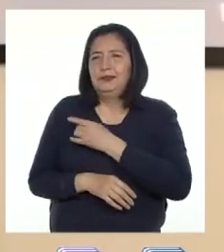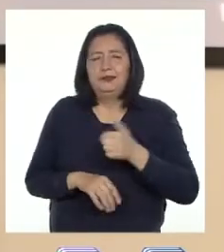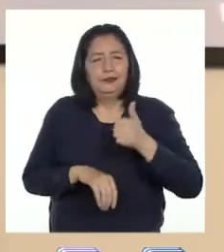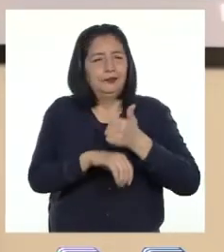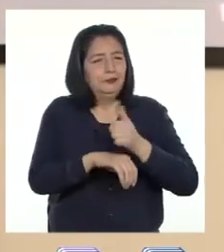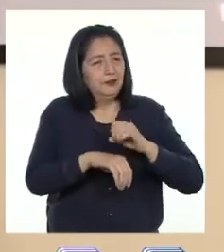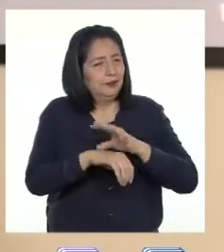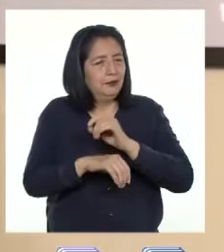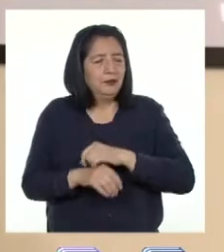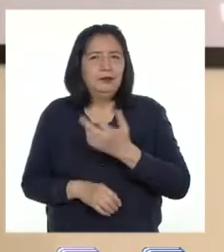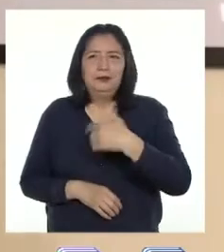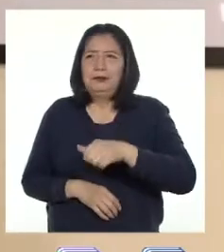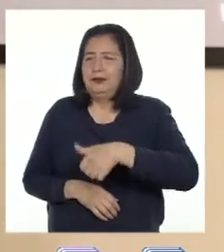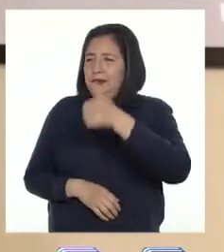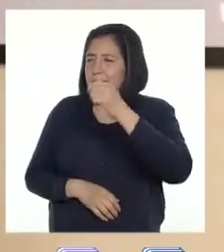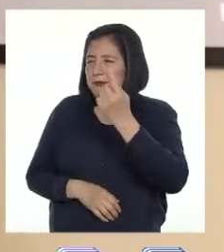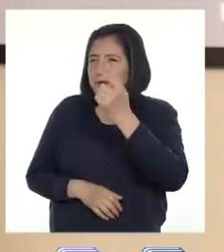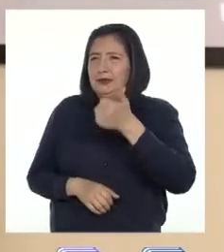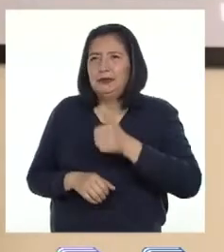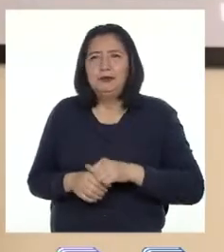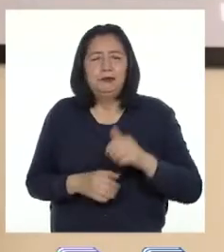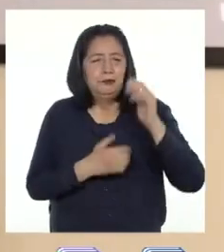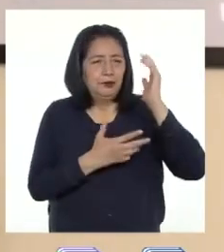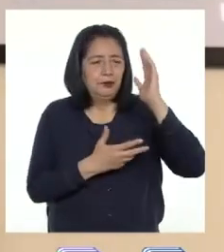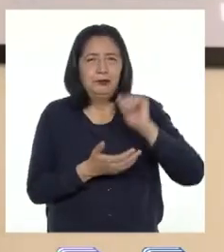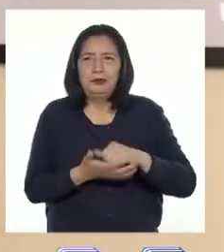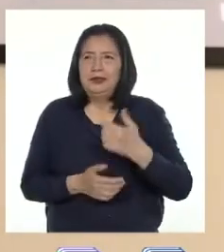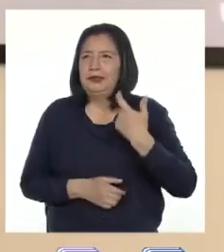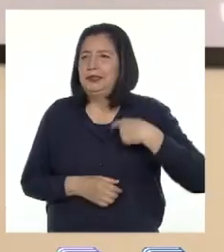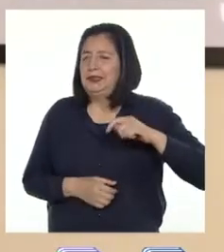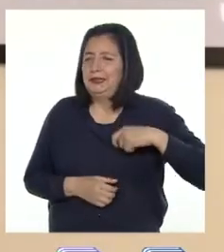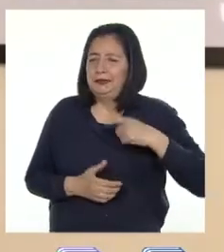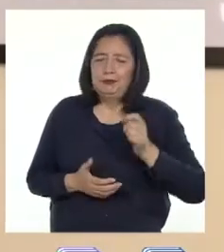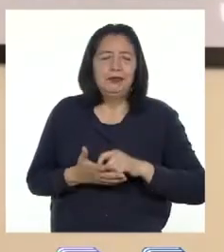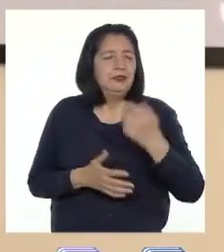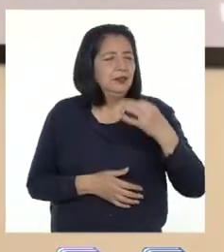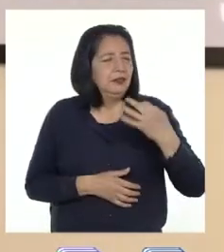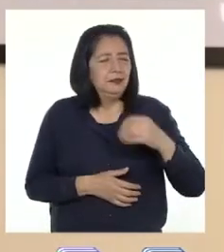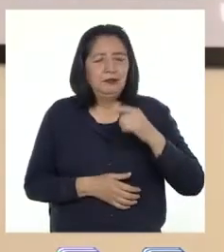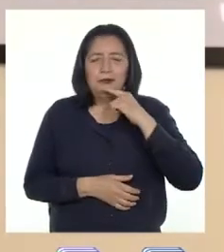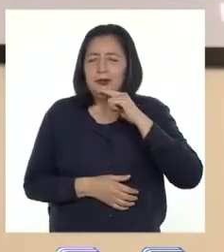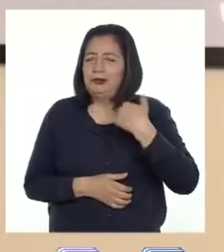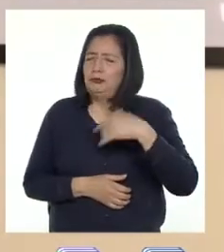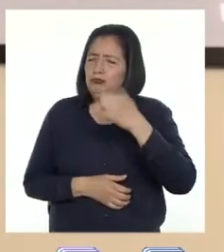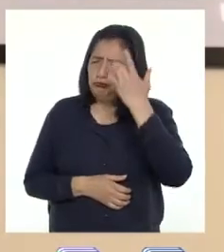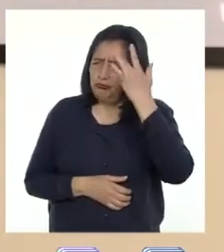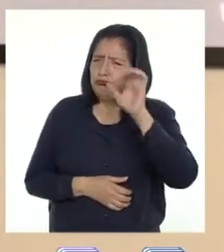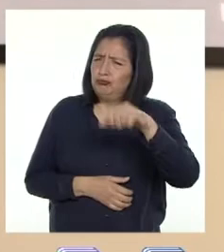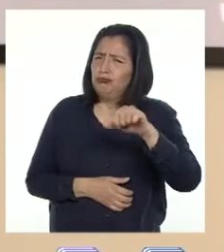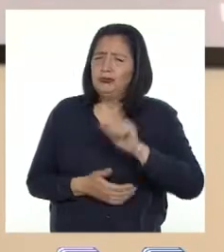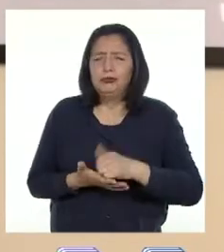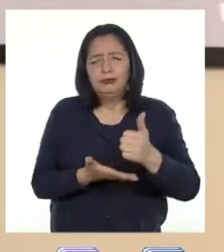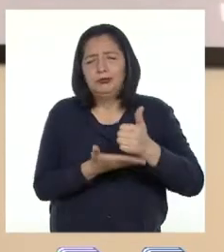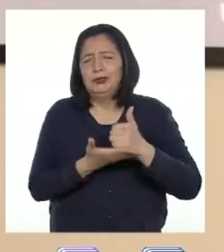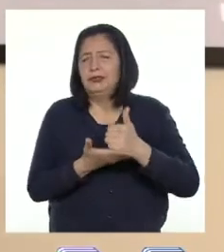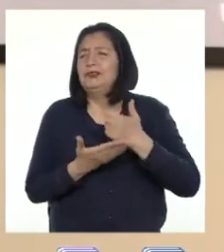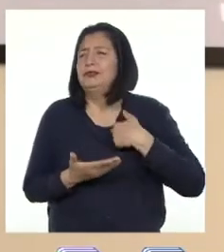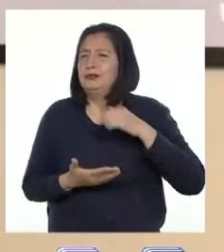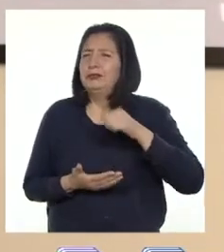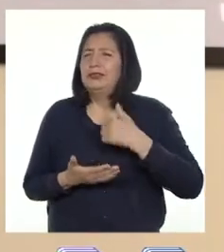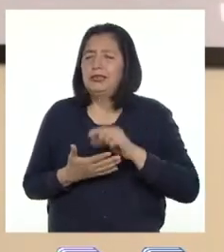de la universidad, mi primera jefa, mi jefa en Piura, en España también, siempre fueron mujeres muy inteligentes que me ayudaron